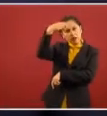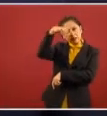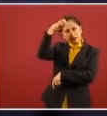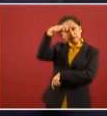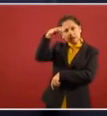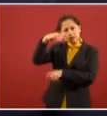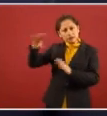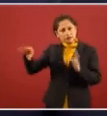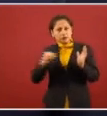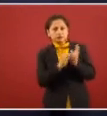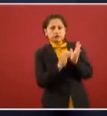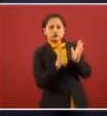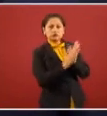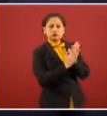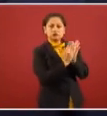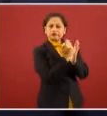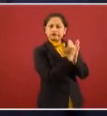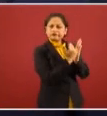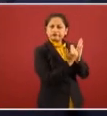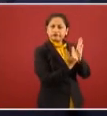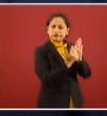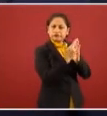de lo mejor